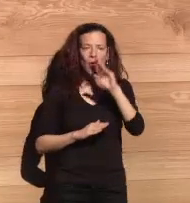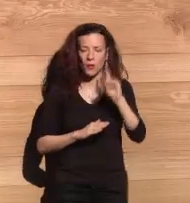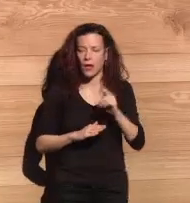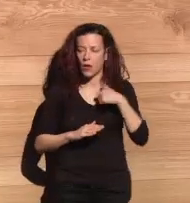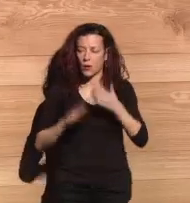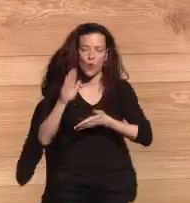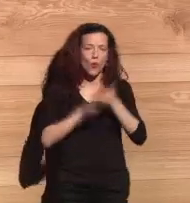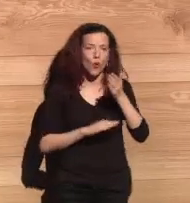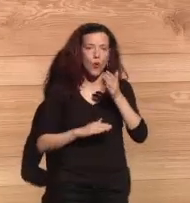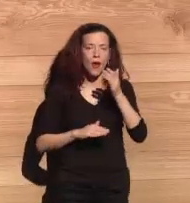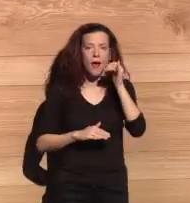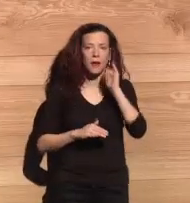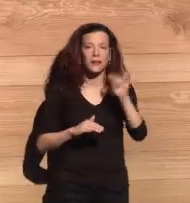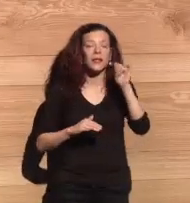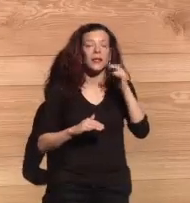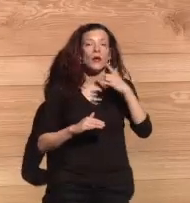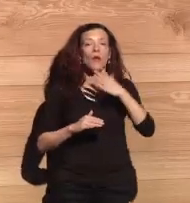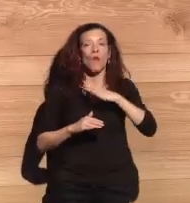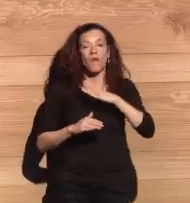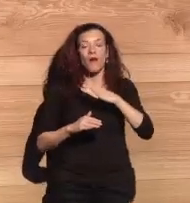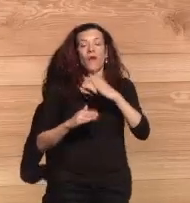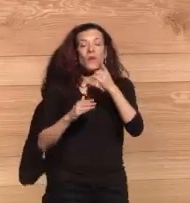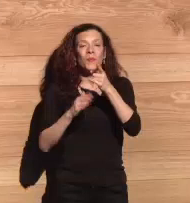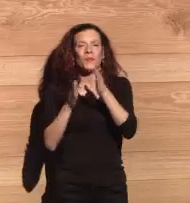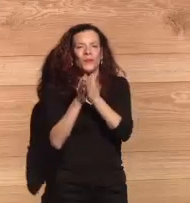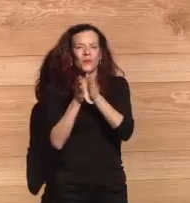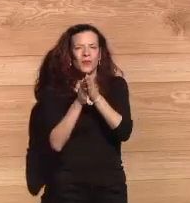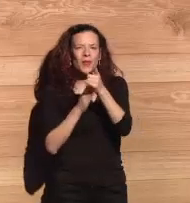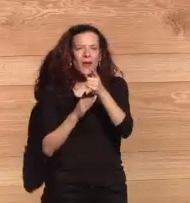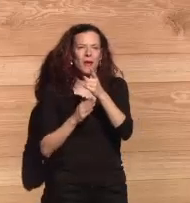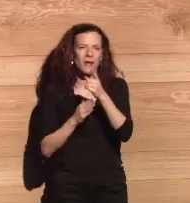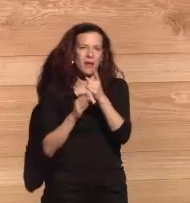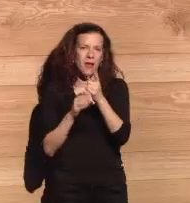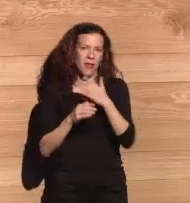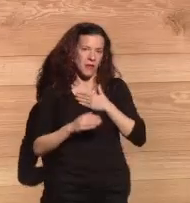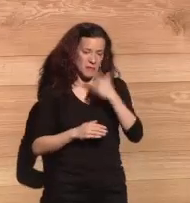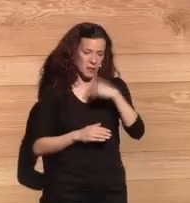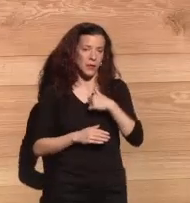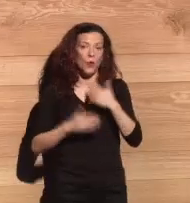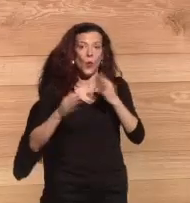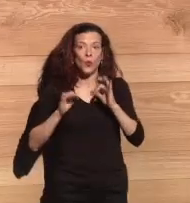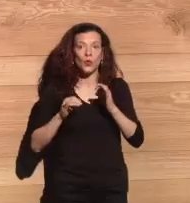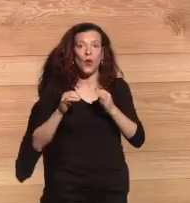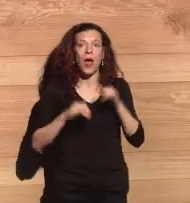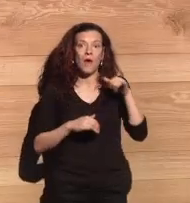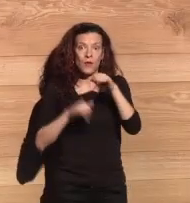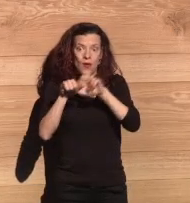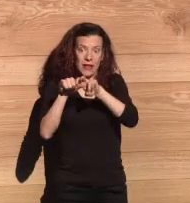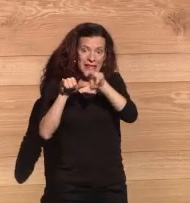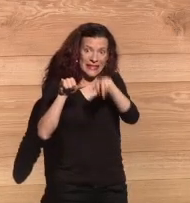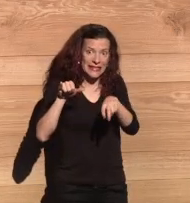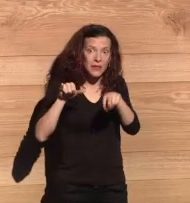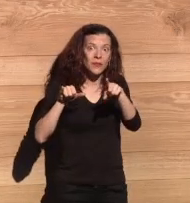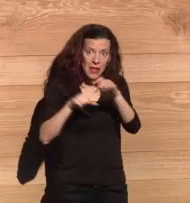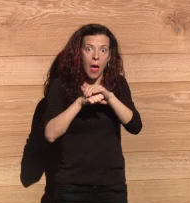que tengo ahí en la Embajada de Brasil. Le hablé y así bajando del avión, me dijo, mira,